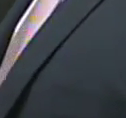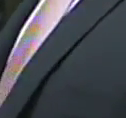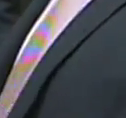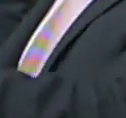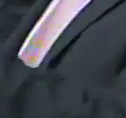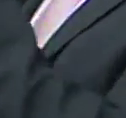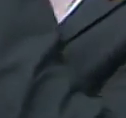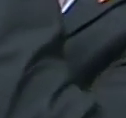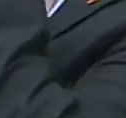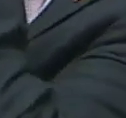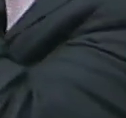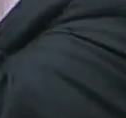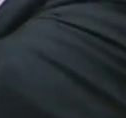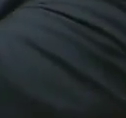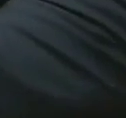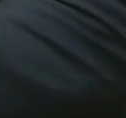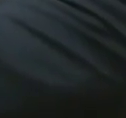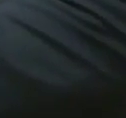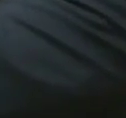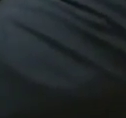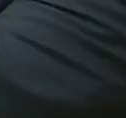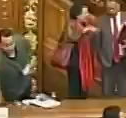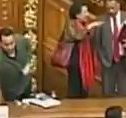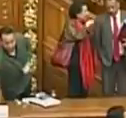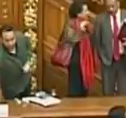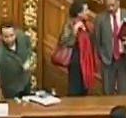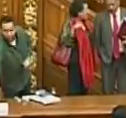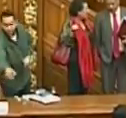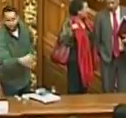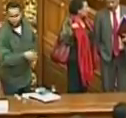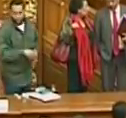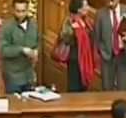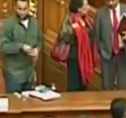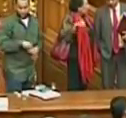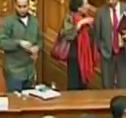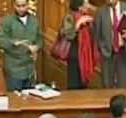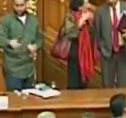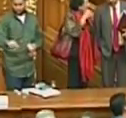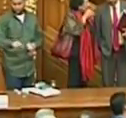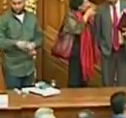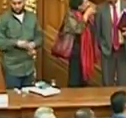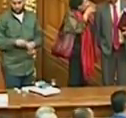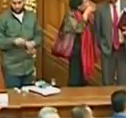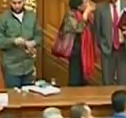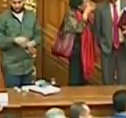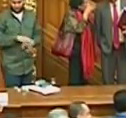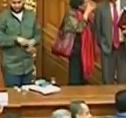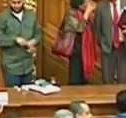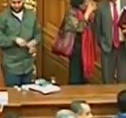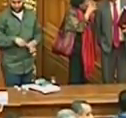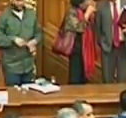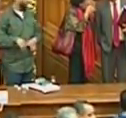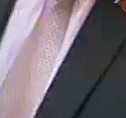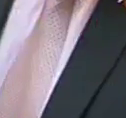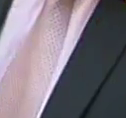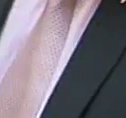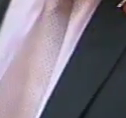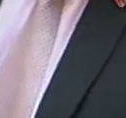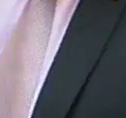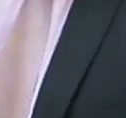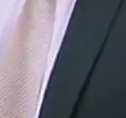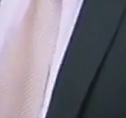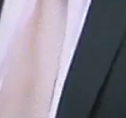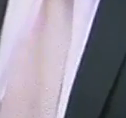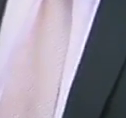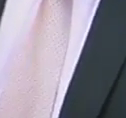nueva acción y pronunciamiento. Una de las democracias más profundas es la democracia de nuestro país, Venezuela. Enfatizó que el